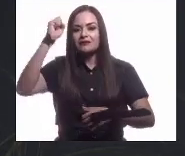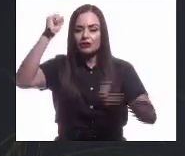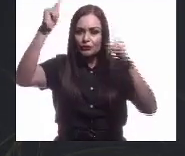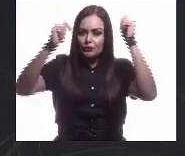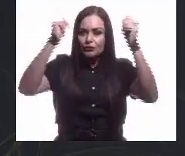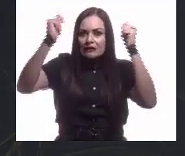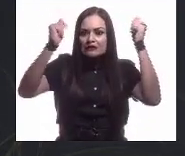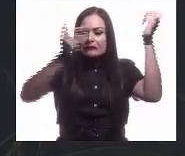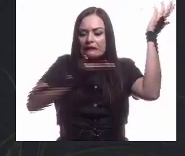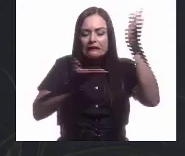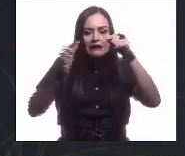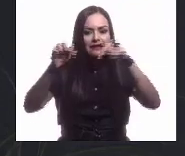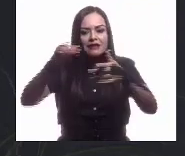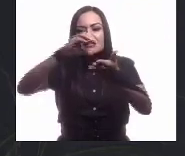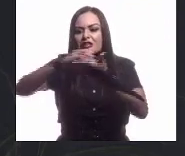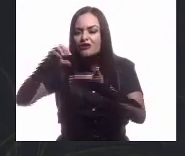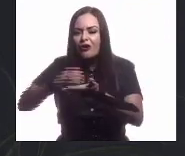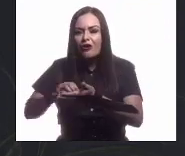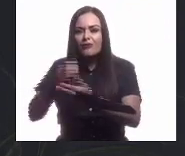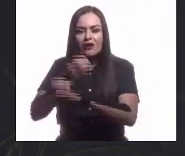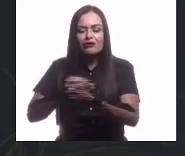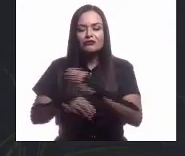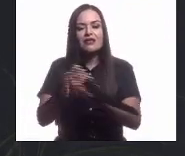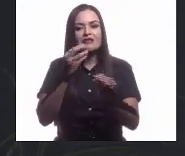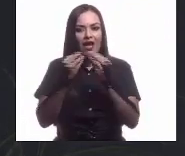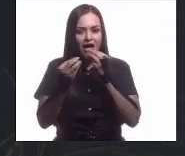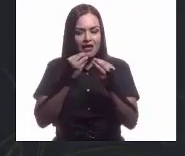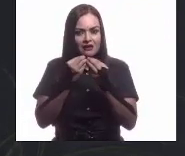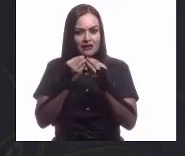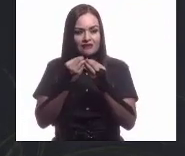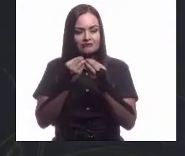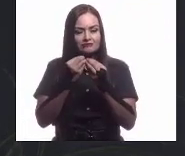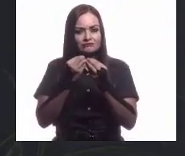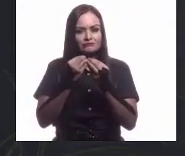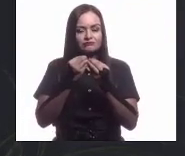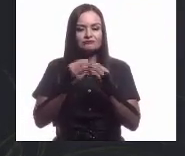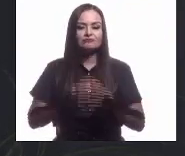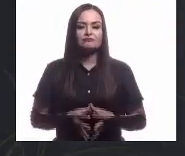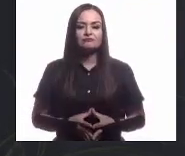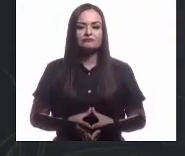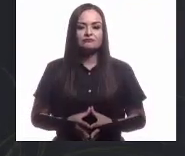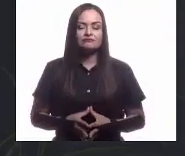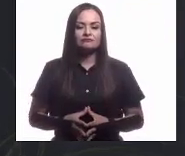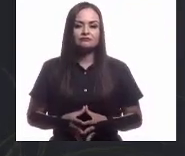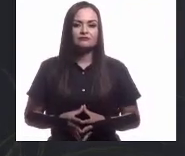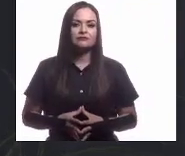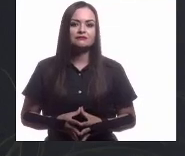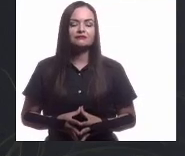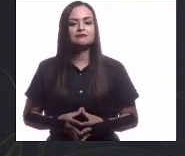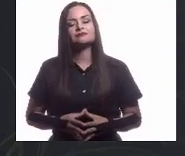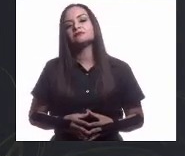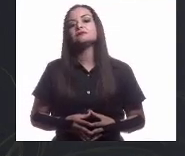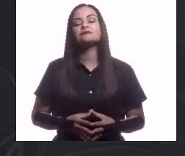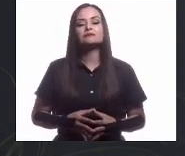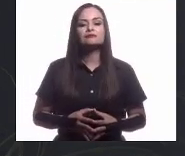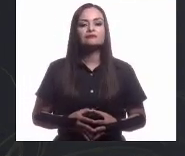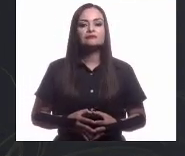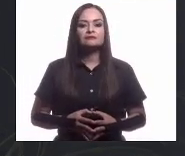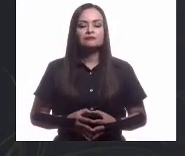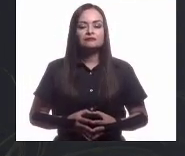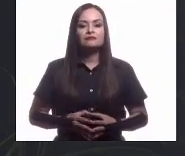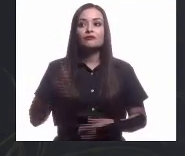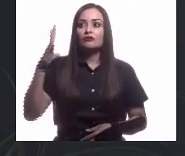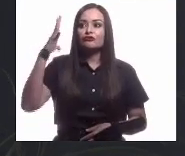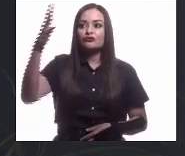un turismo que compra a los de aquí y consume lo que aquí se produce. Viene un